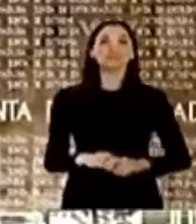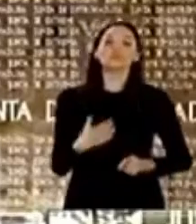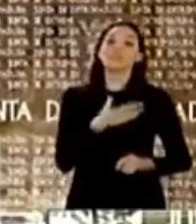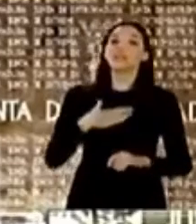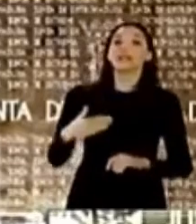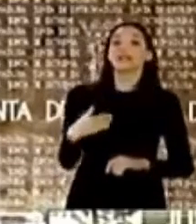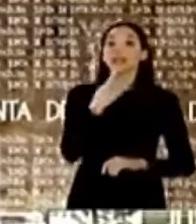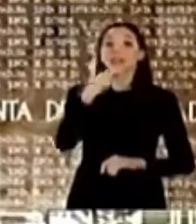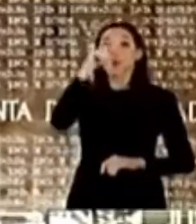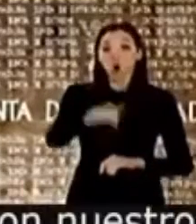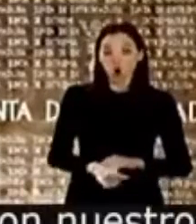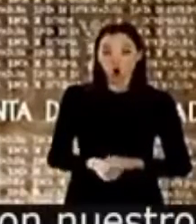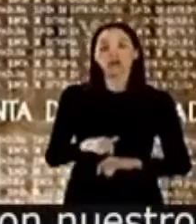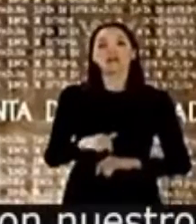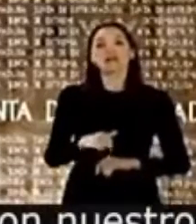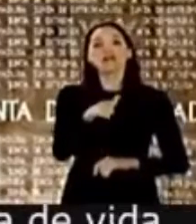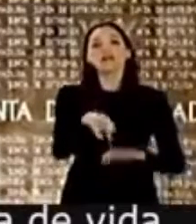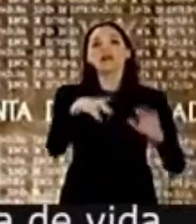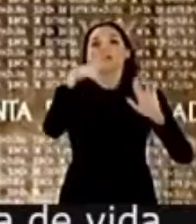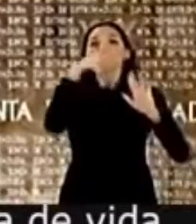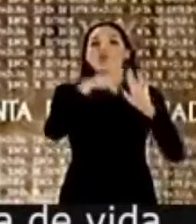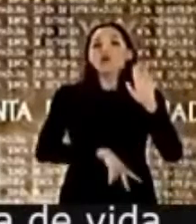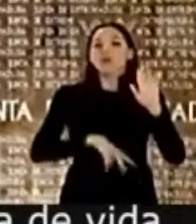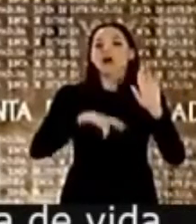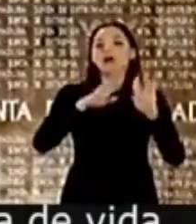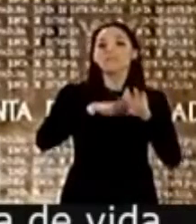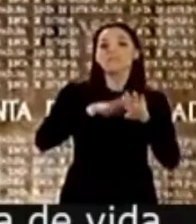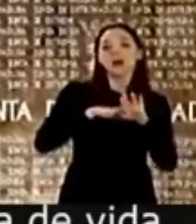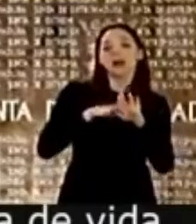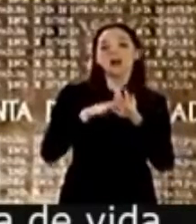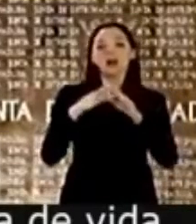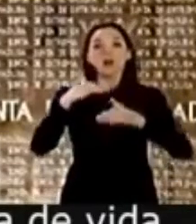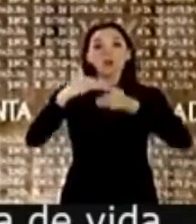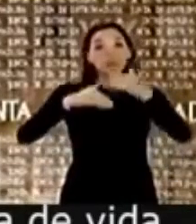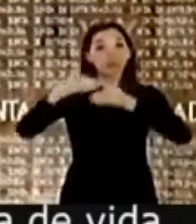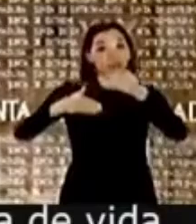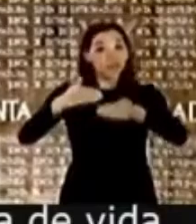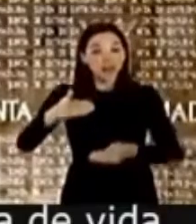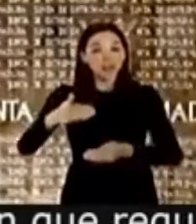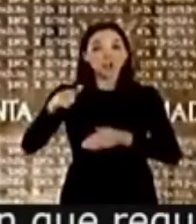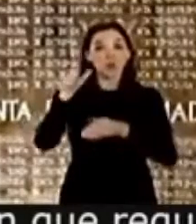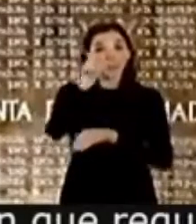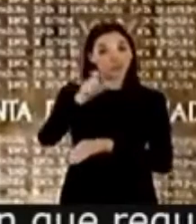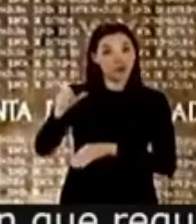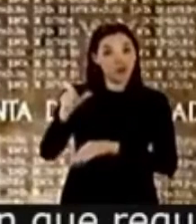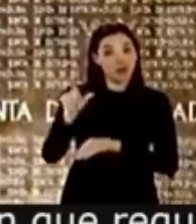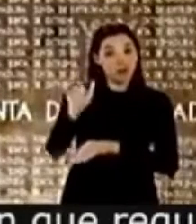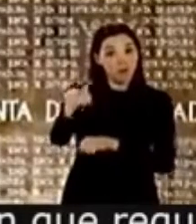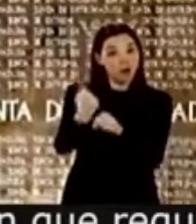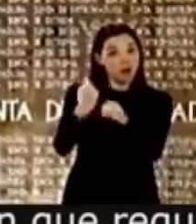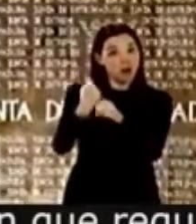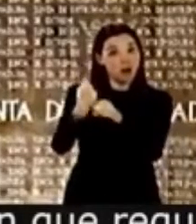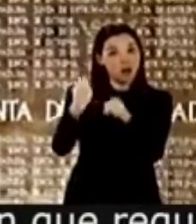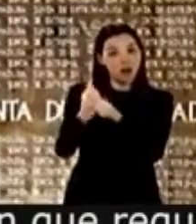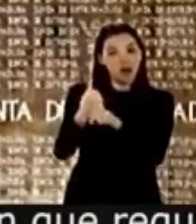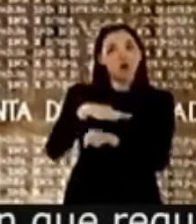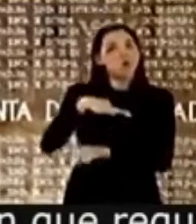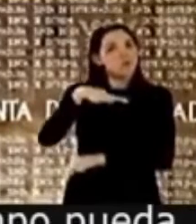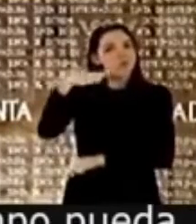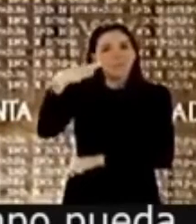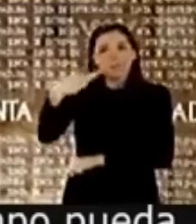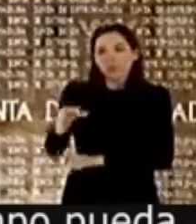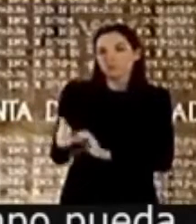Hoy hemos aprobado la orden que regula los procedimientos para que la gente del campo pueda recibir con la